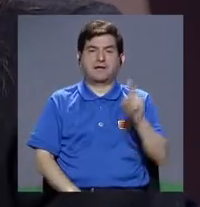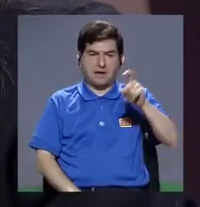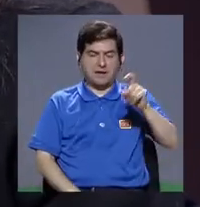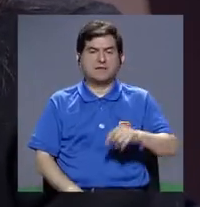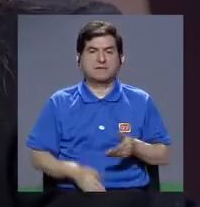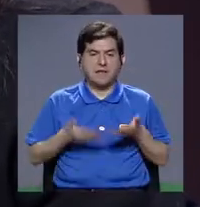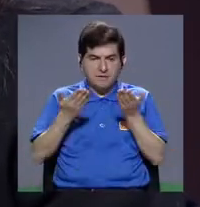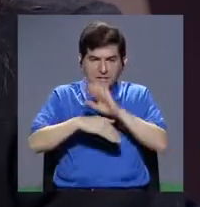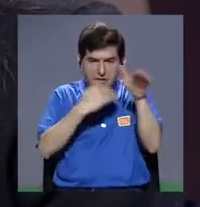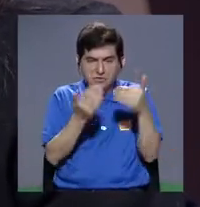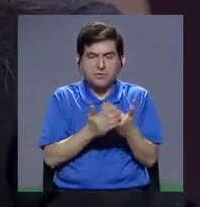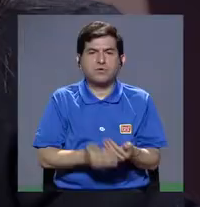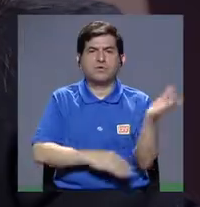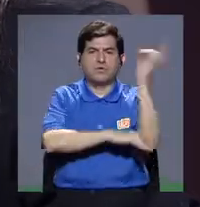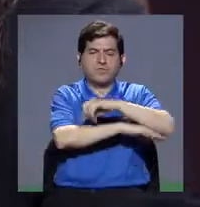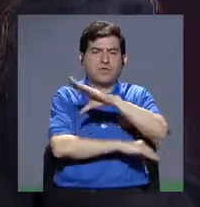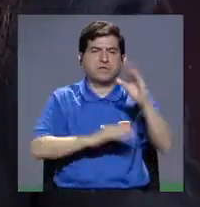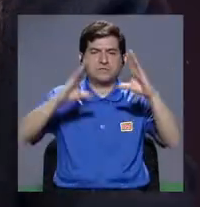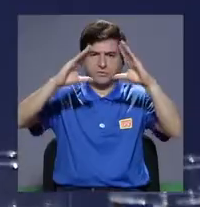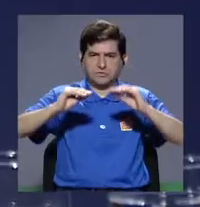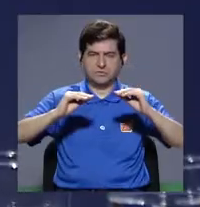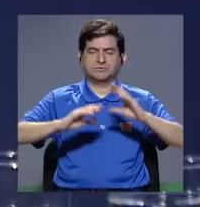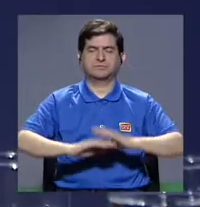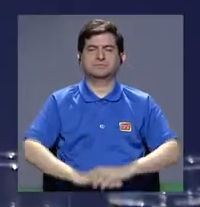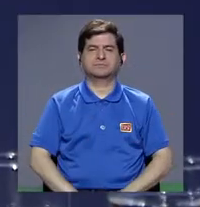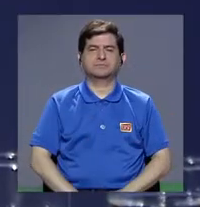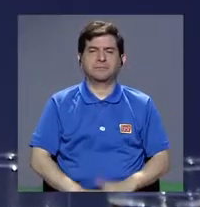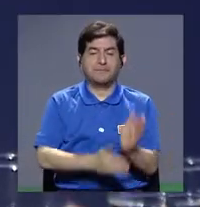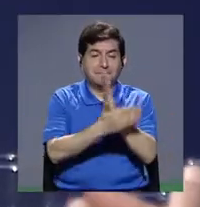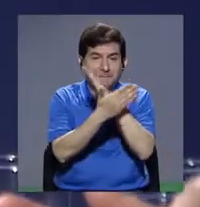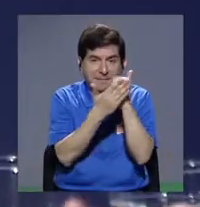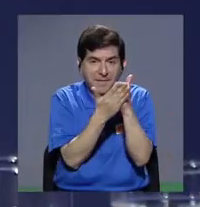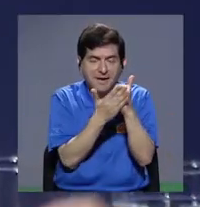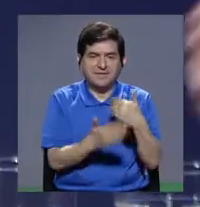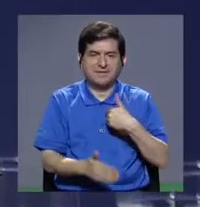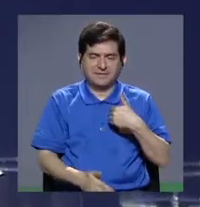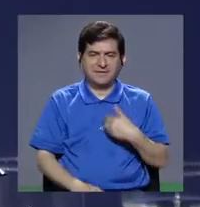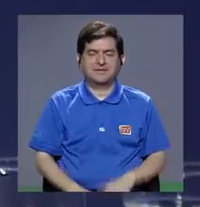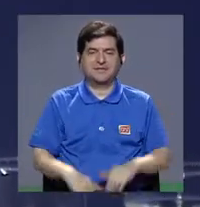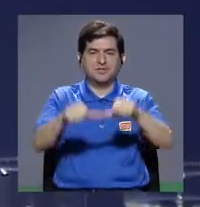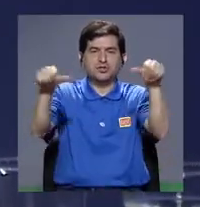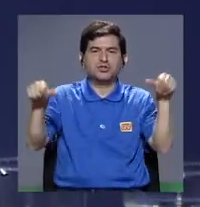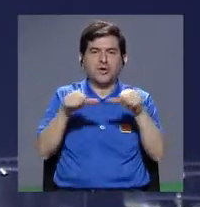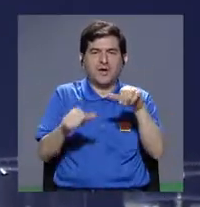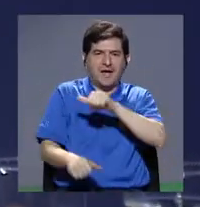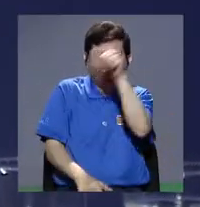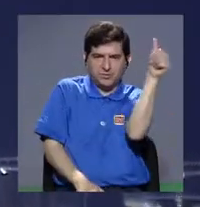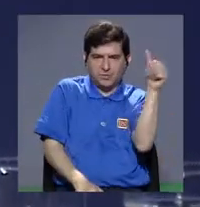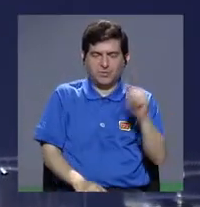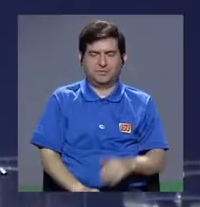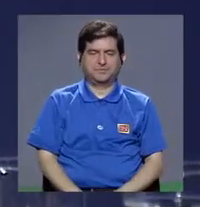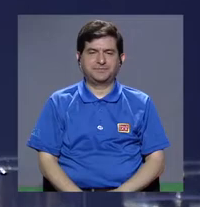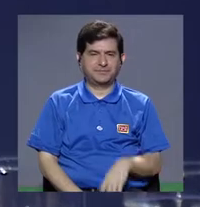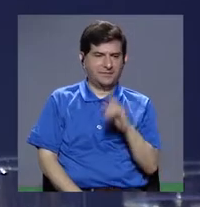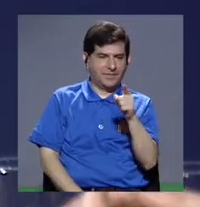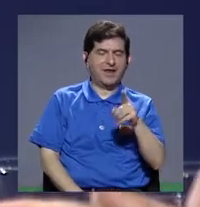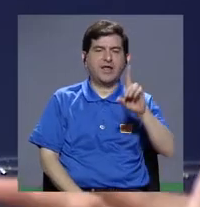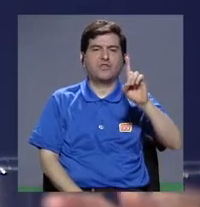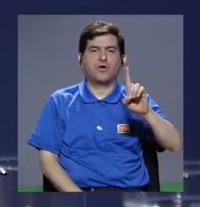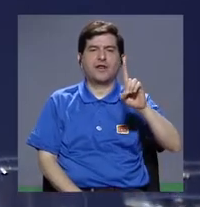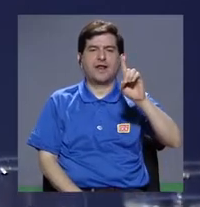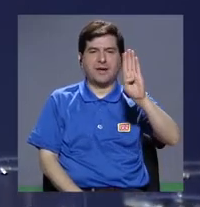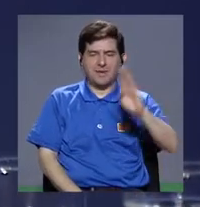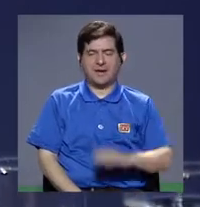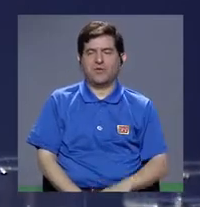todo días y noches será un extracto de zona azul y ella es dorelia